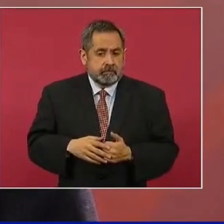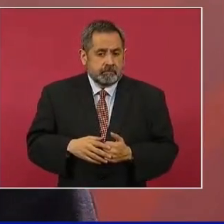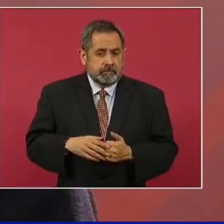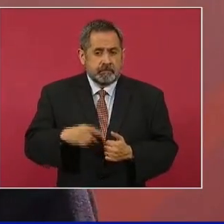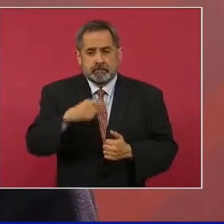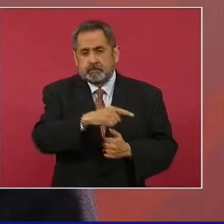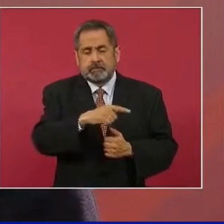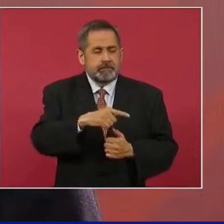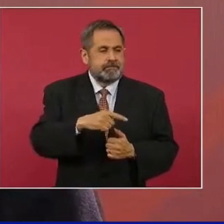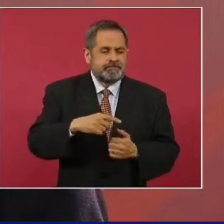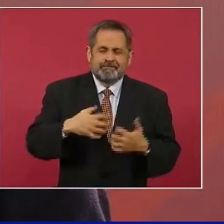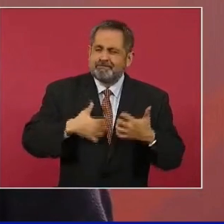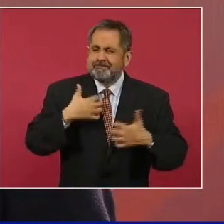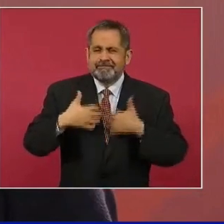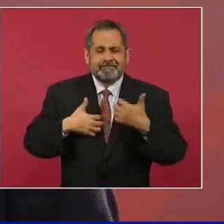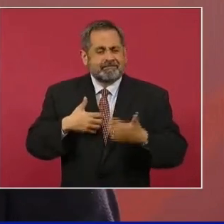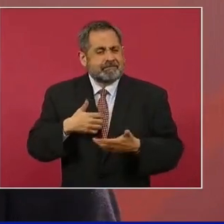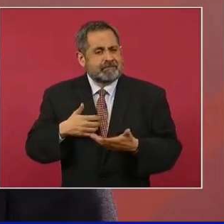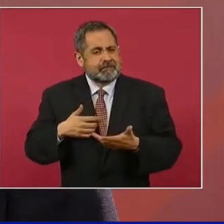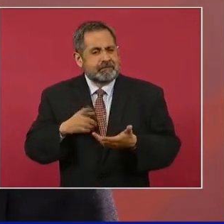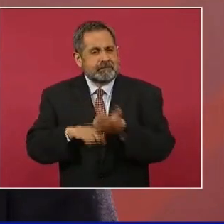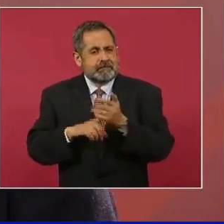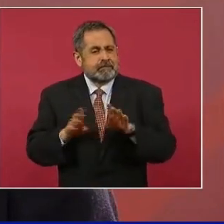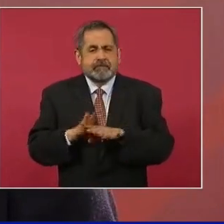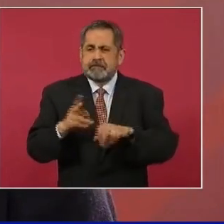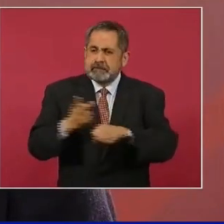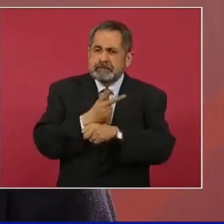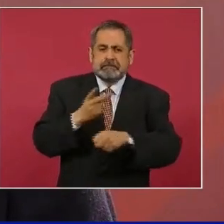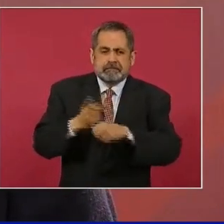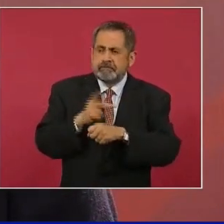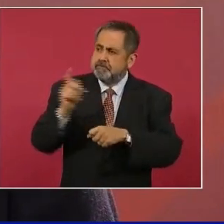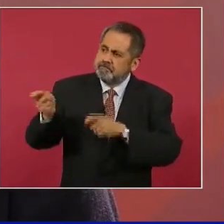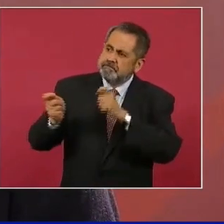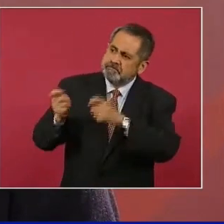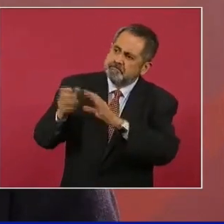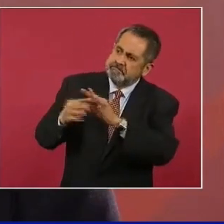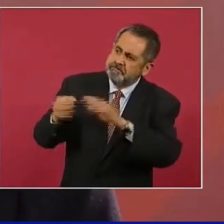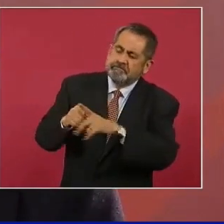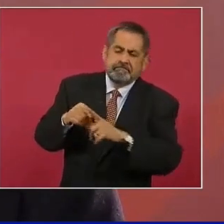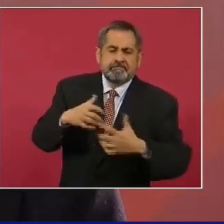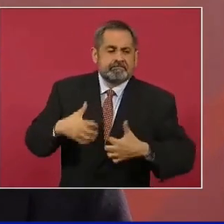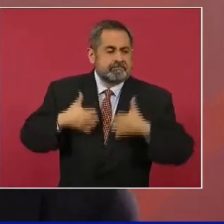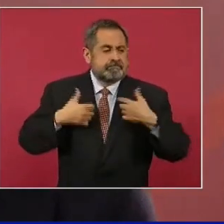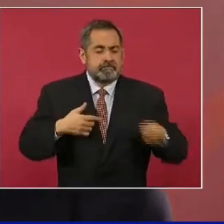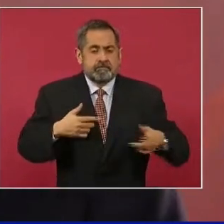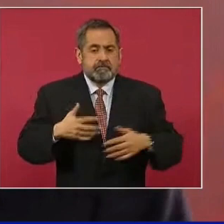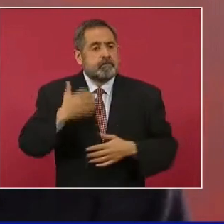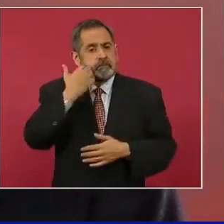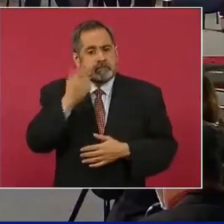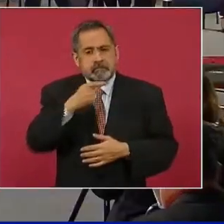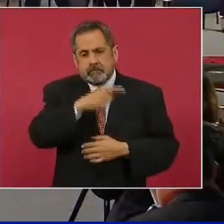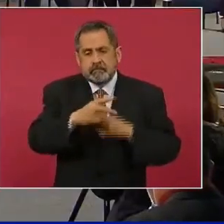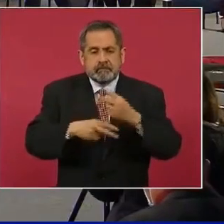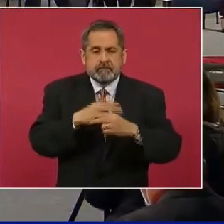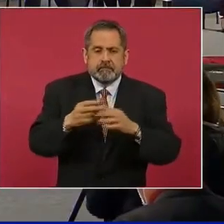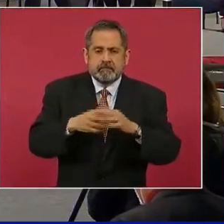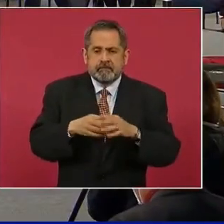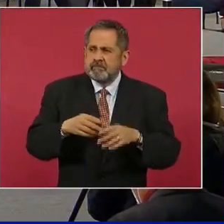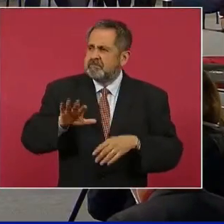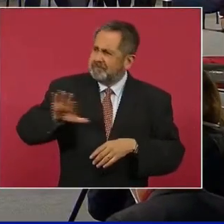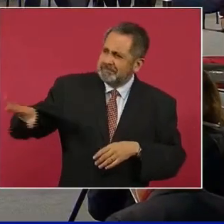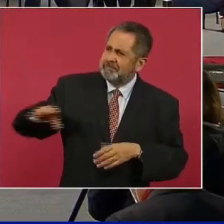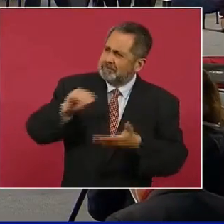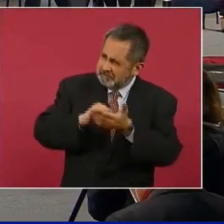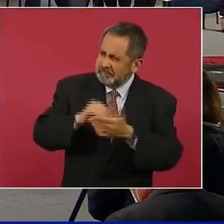les molesta mucho lo que estamos haciendo. Ellos quisieran que continuara el régimen